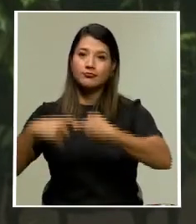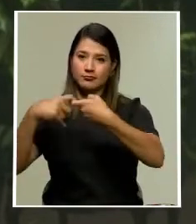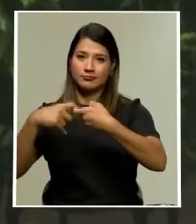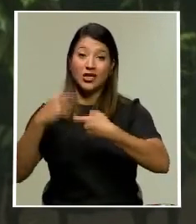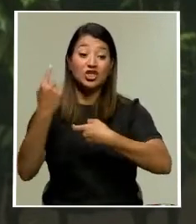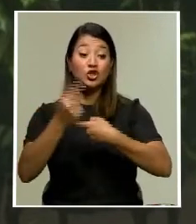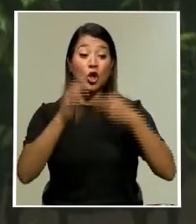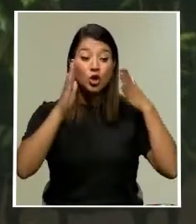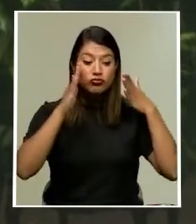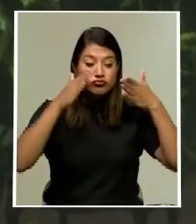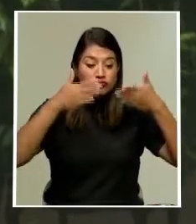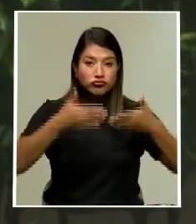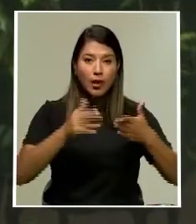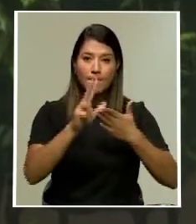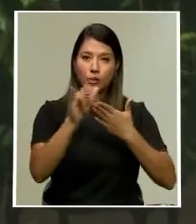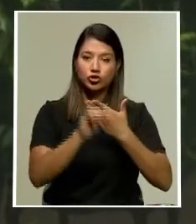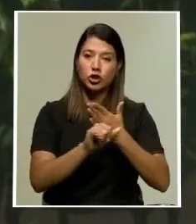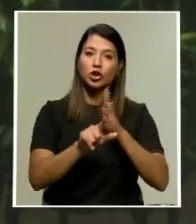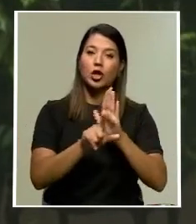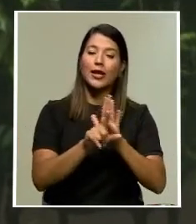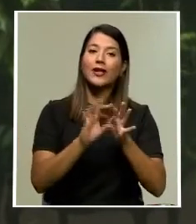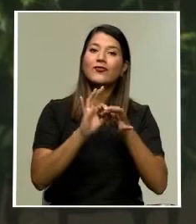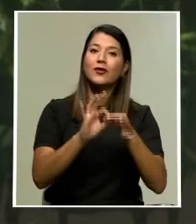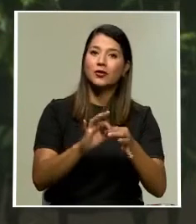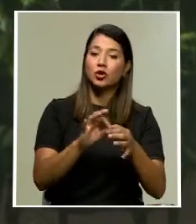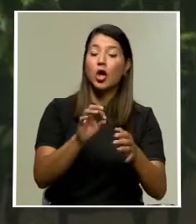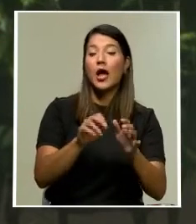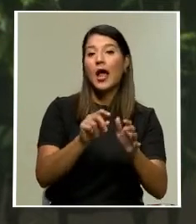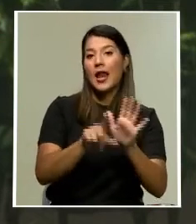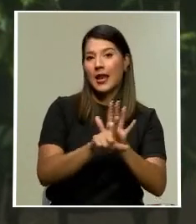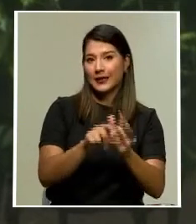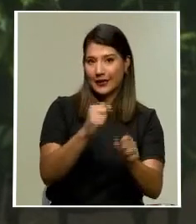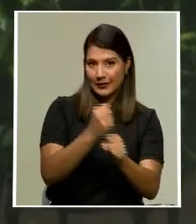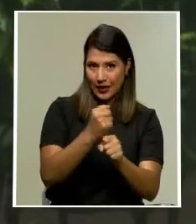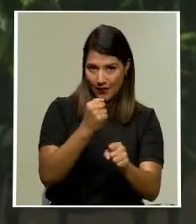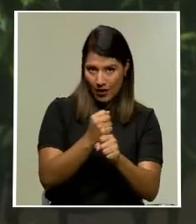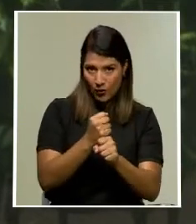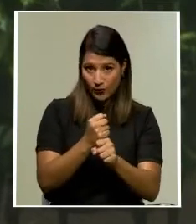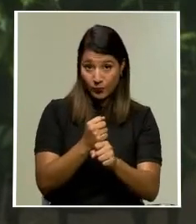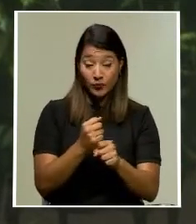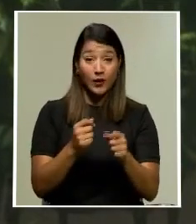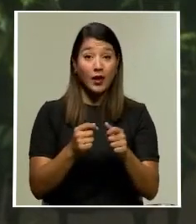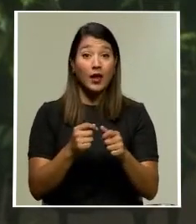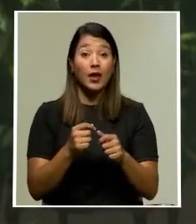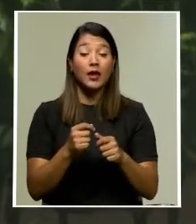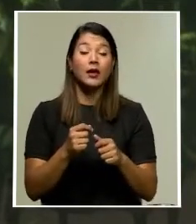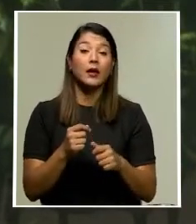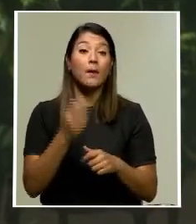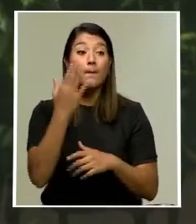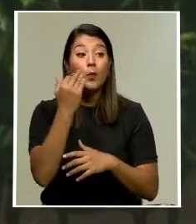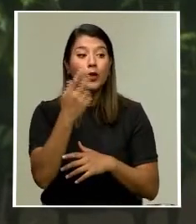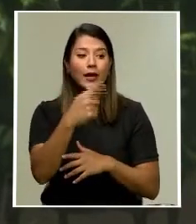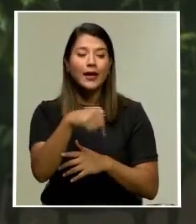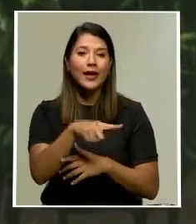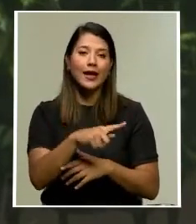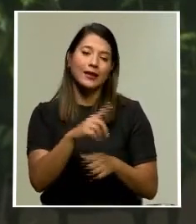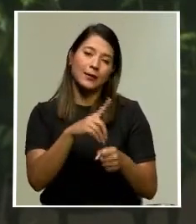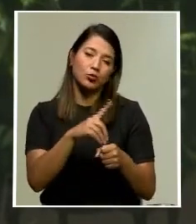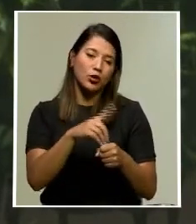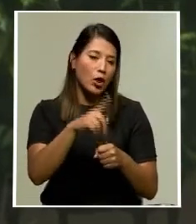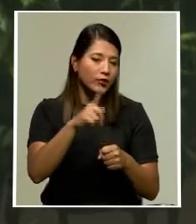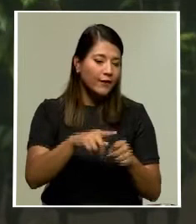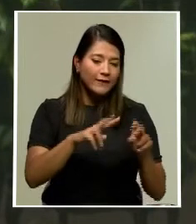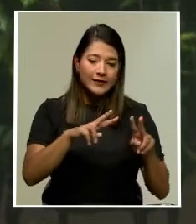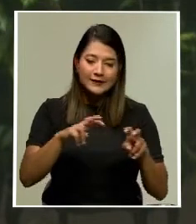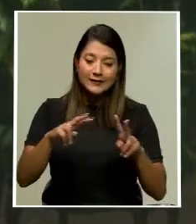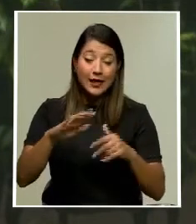Legislativa, donde ellos tienen el poder en este momento, o el control, digámoslo así, de los proyectos que se estudien acá en el